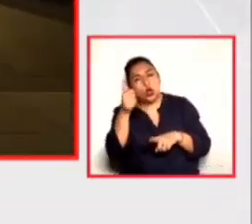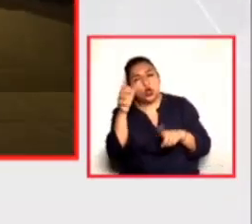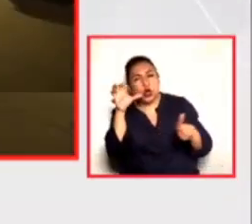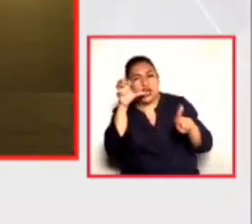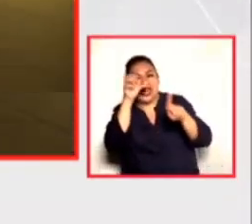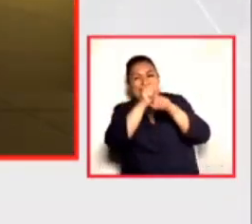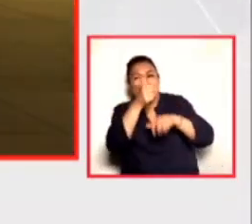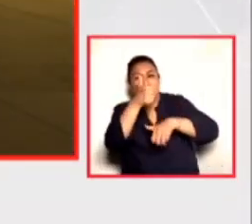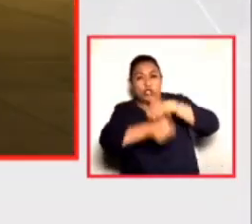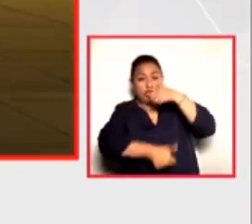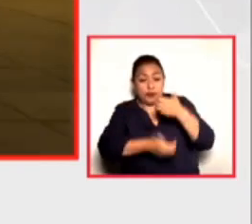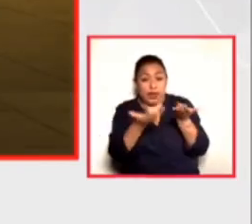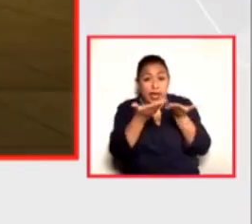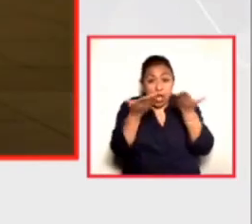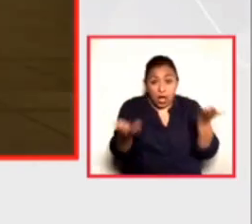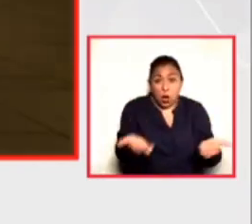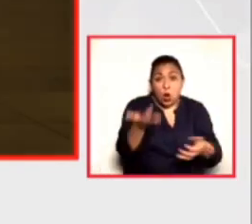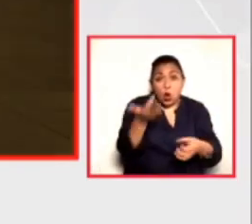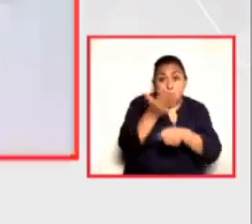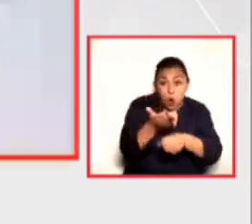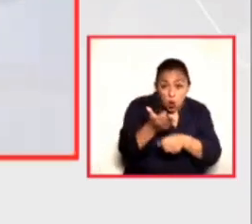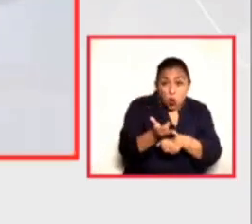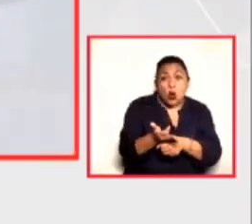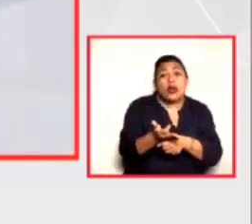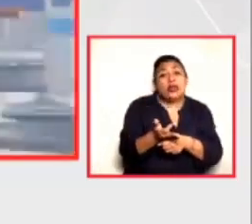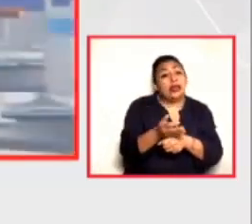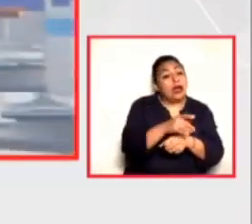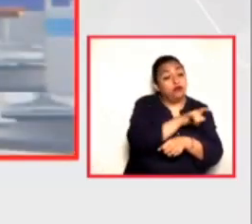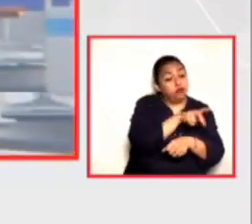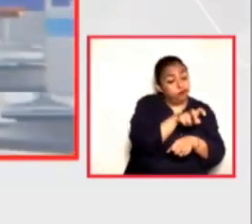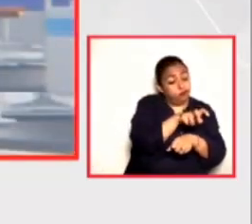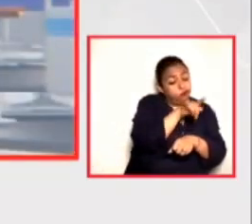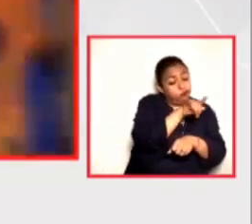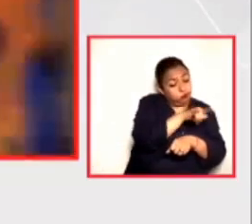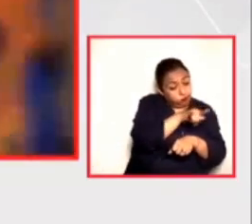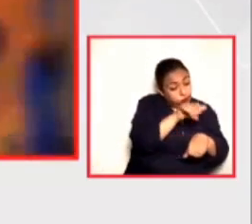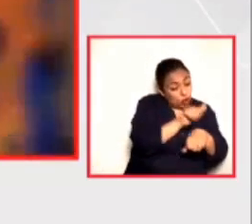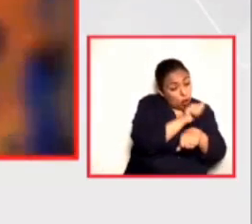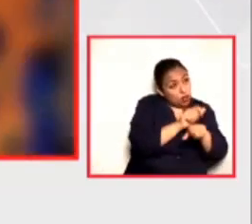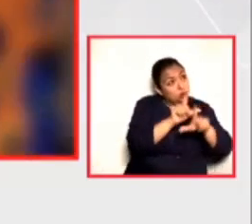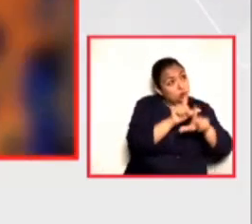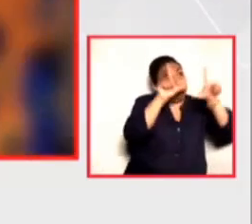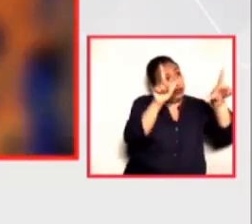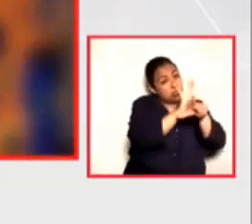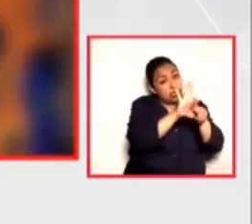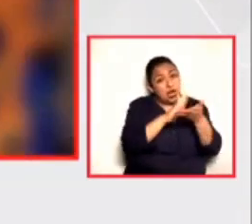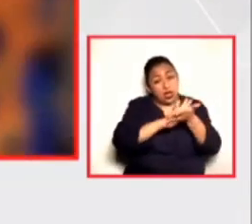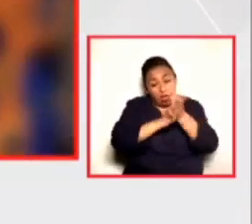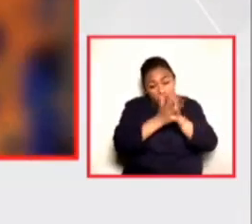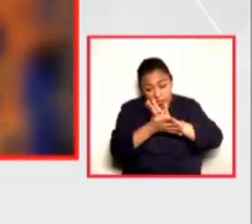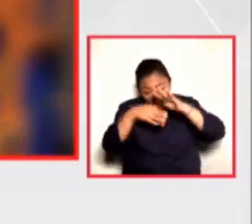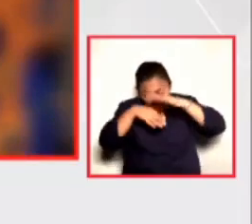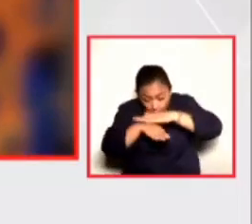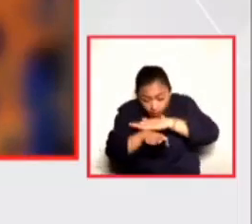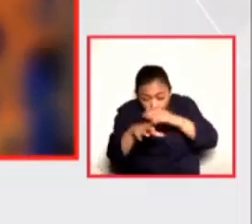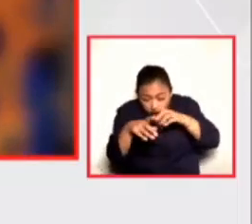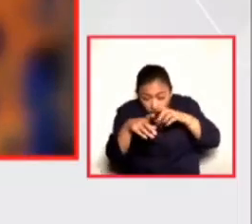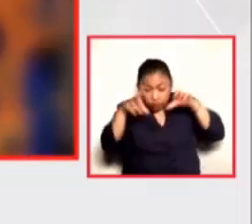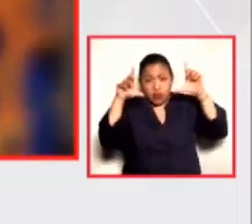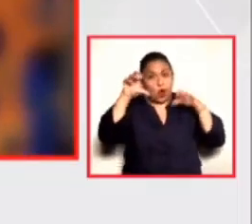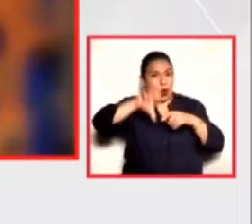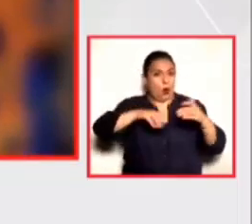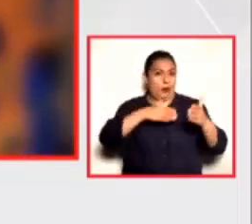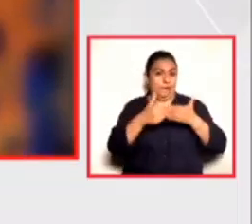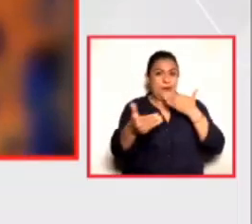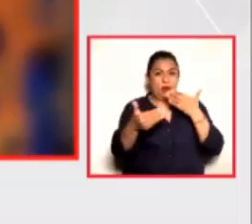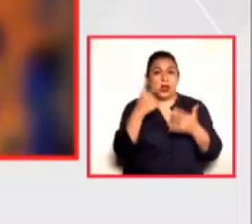viviendo. Estamos desde las autocinemas hasta esta plataforma realidad virtual que es, pues es de hoy, lo vemos como el